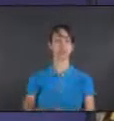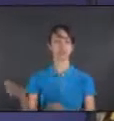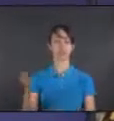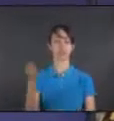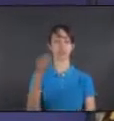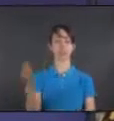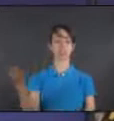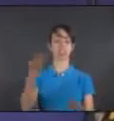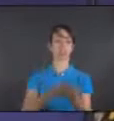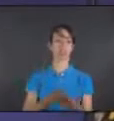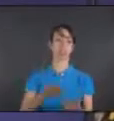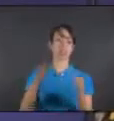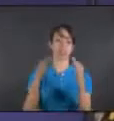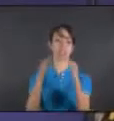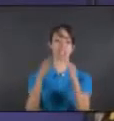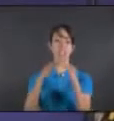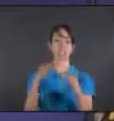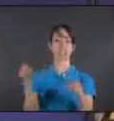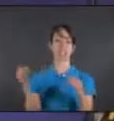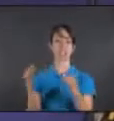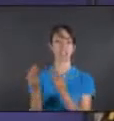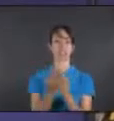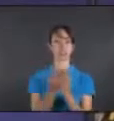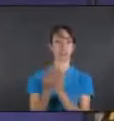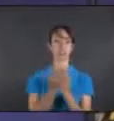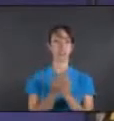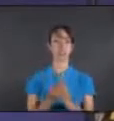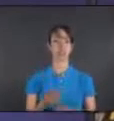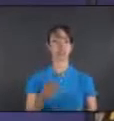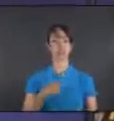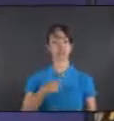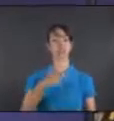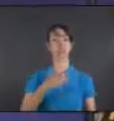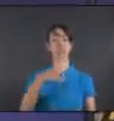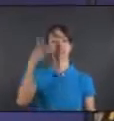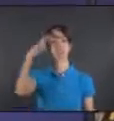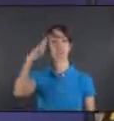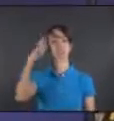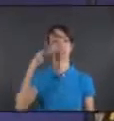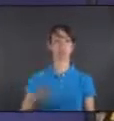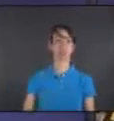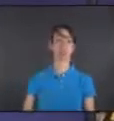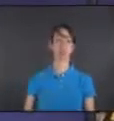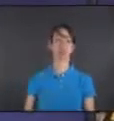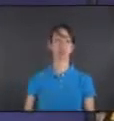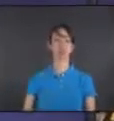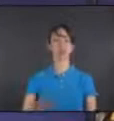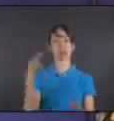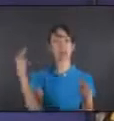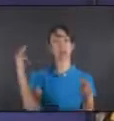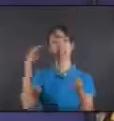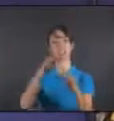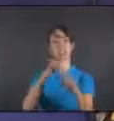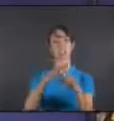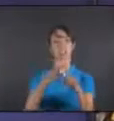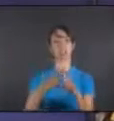de mi viejito, que se hubiera podido quedar chambeando de lo que fuera para sacarnos adelante. No, se puso a estudiar.